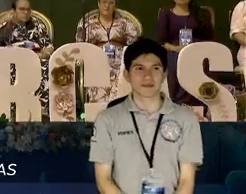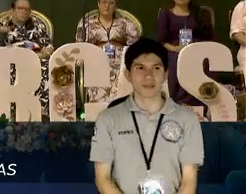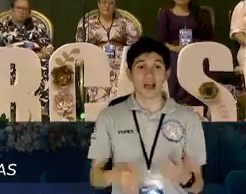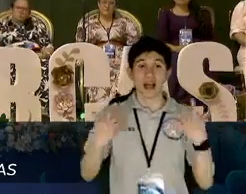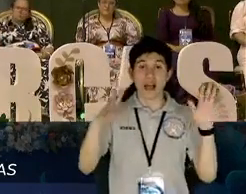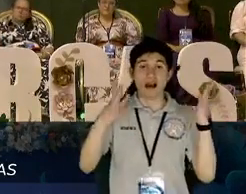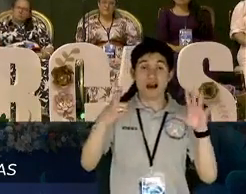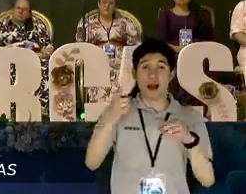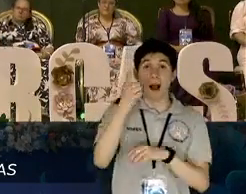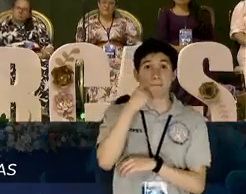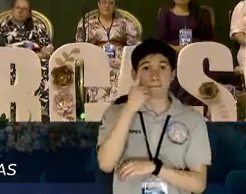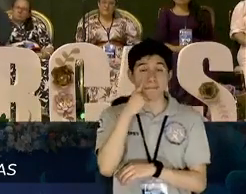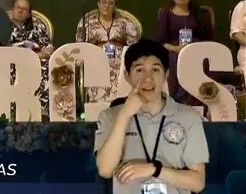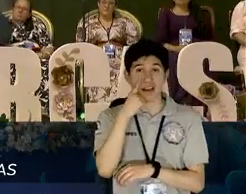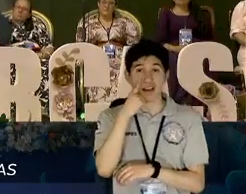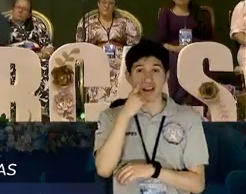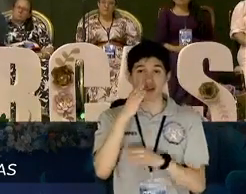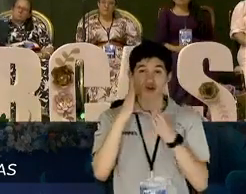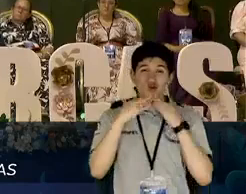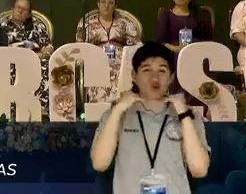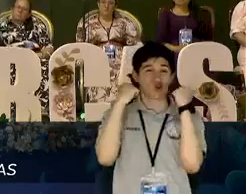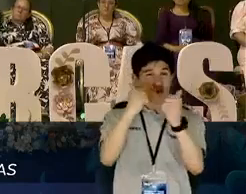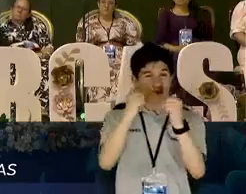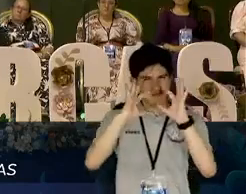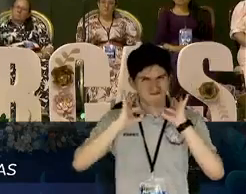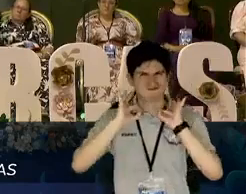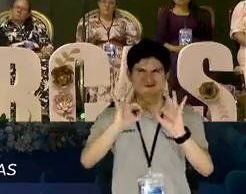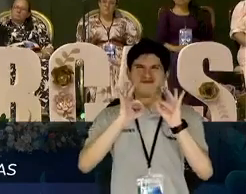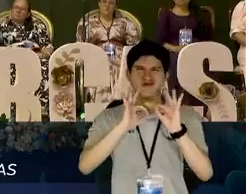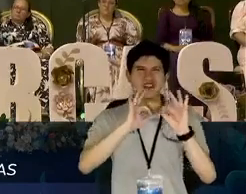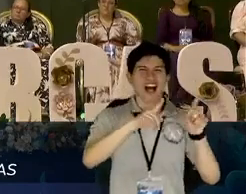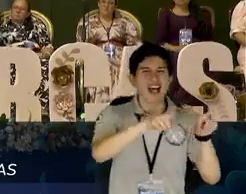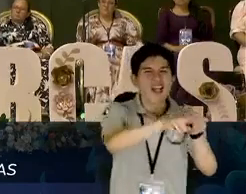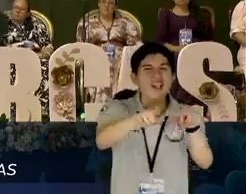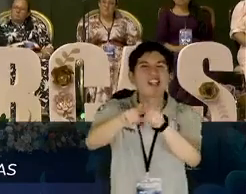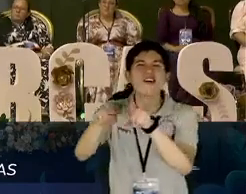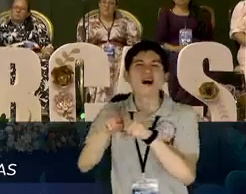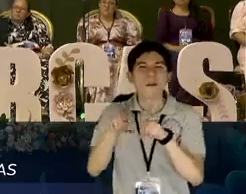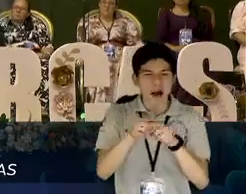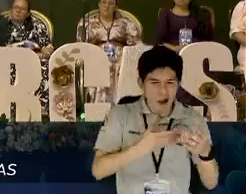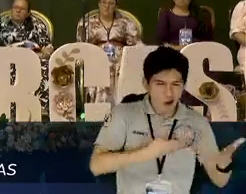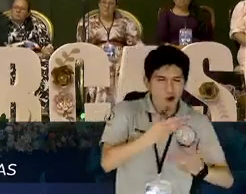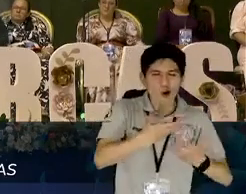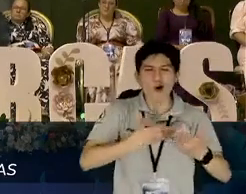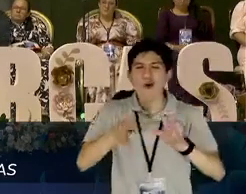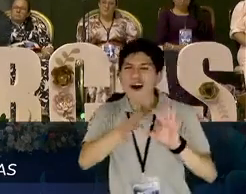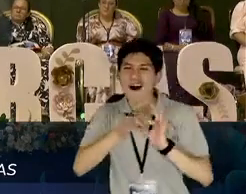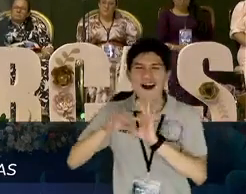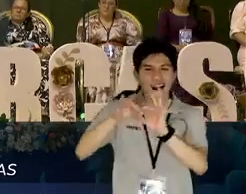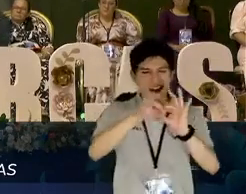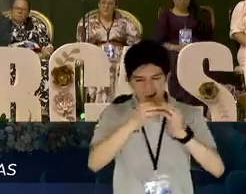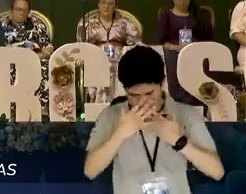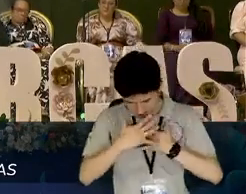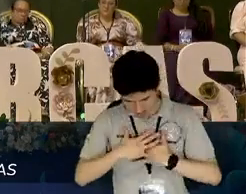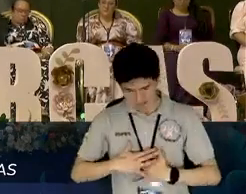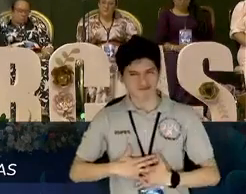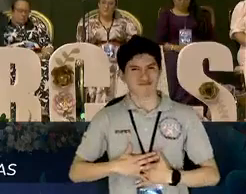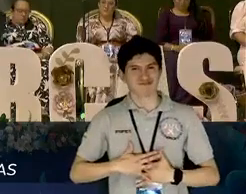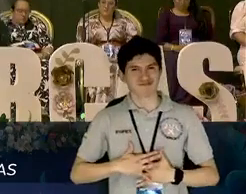cuán bueno y cuán delicioso es habitar los hermanos juntos y en armonía. La unidad